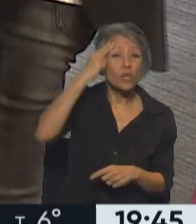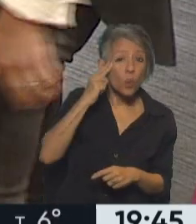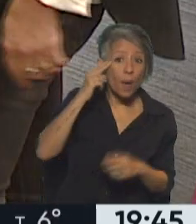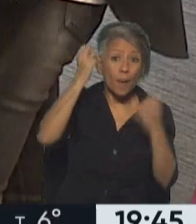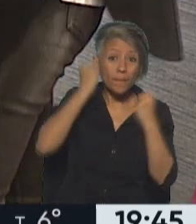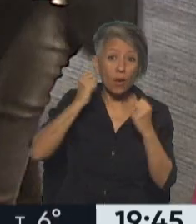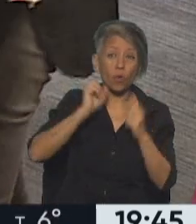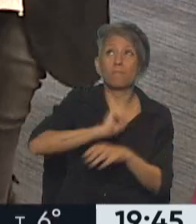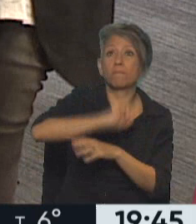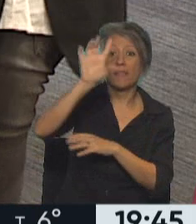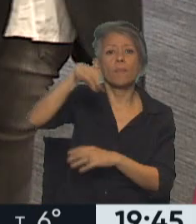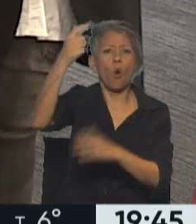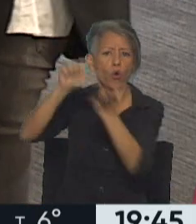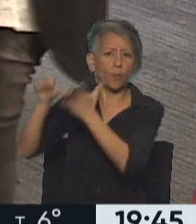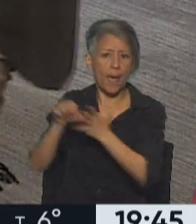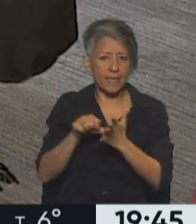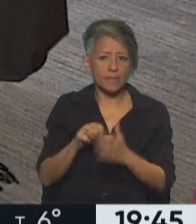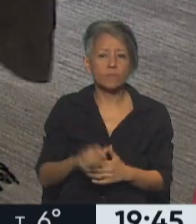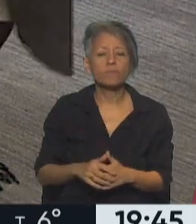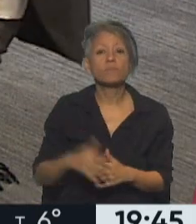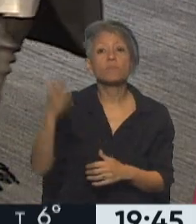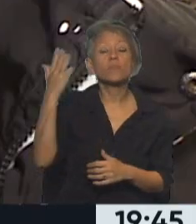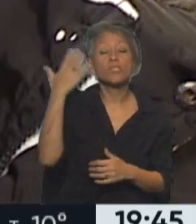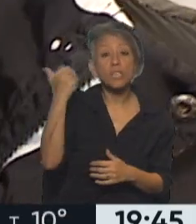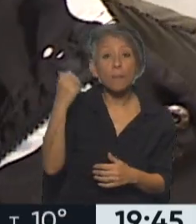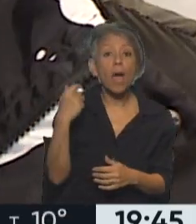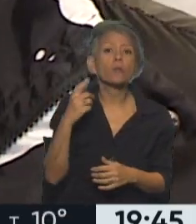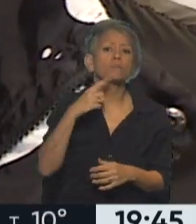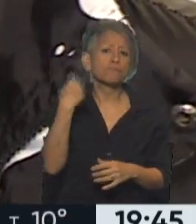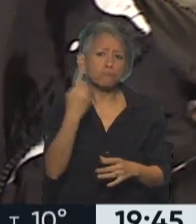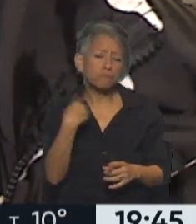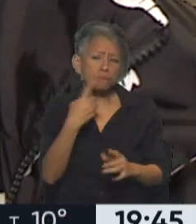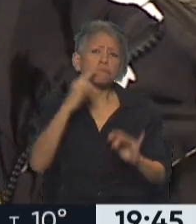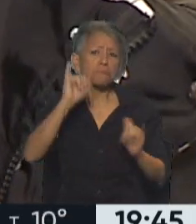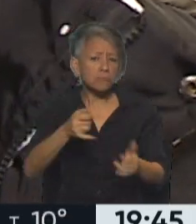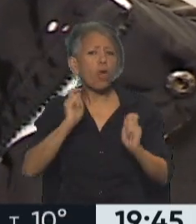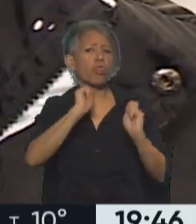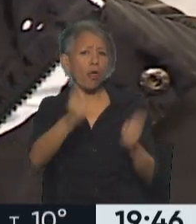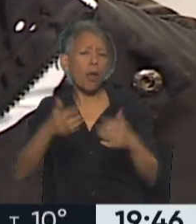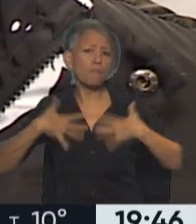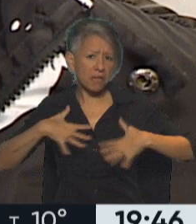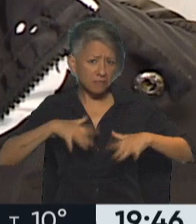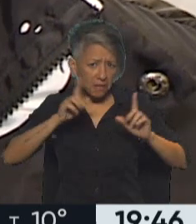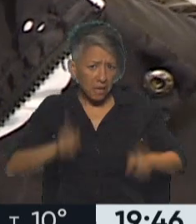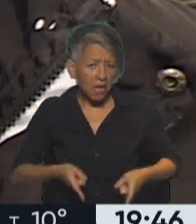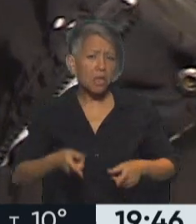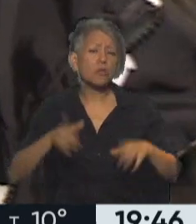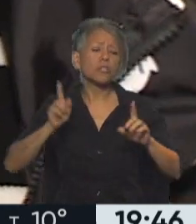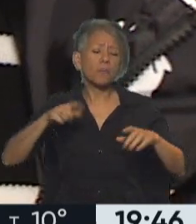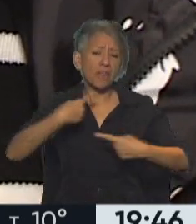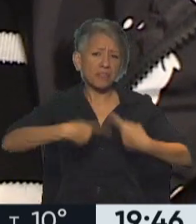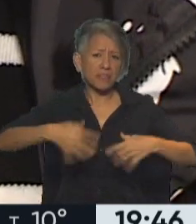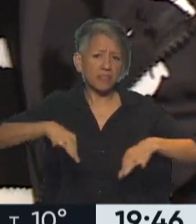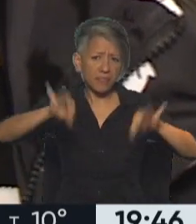países. Nos llamaron y le dije sí, bueno, hicimos unas donaciones, unos vestidos, unas telas para